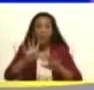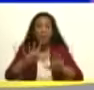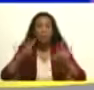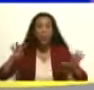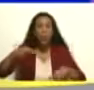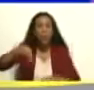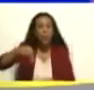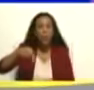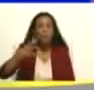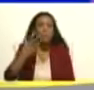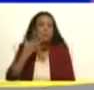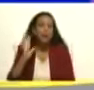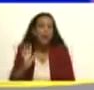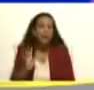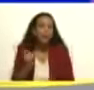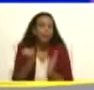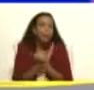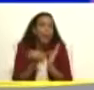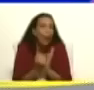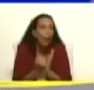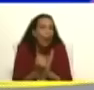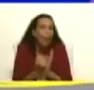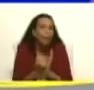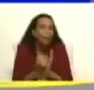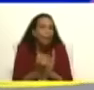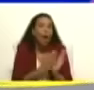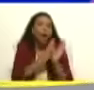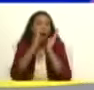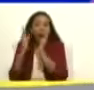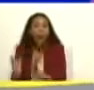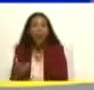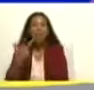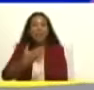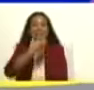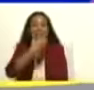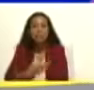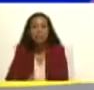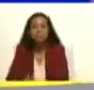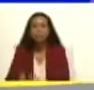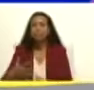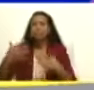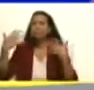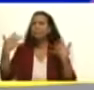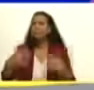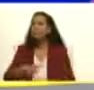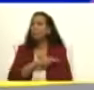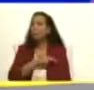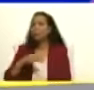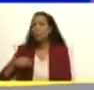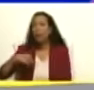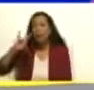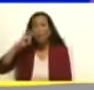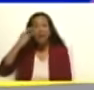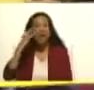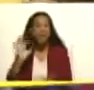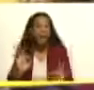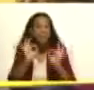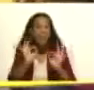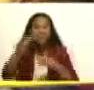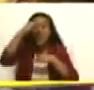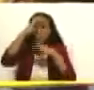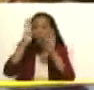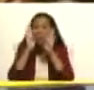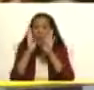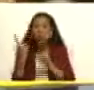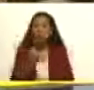eso, tal como está previsto, ocurre el día 3 de diciembre, nosotros tenemos que tener planes especiales de atención,